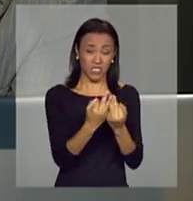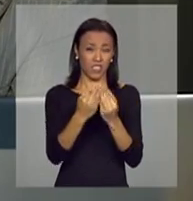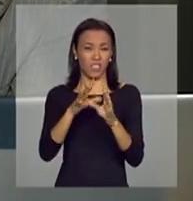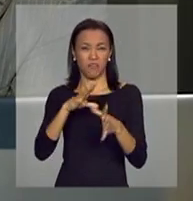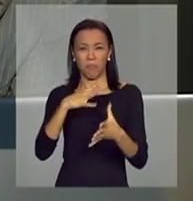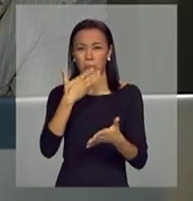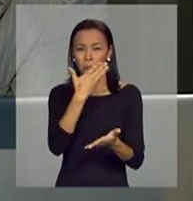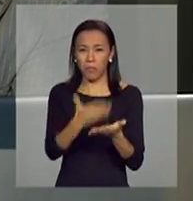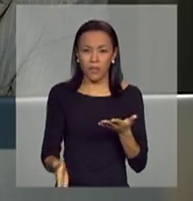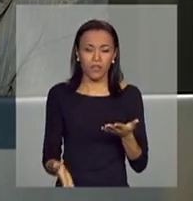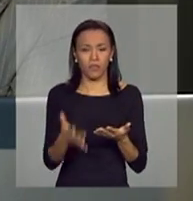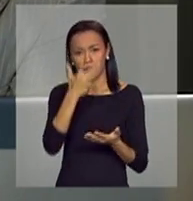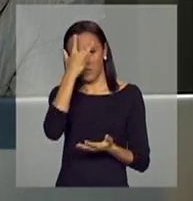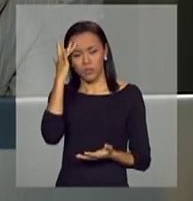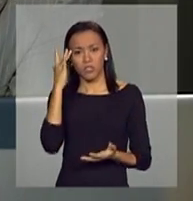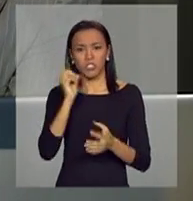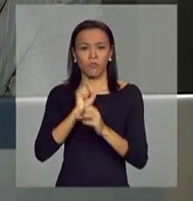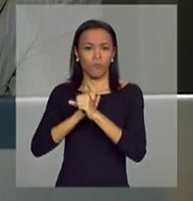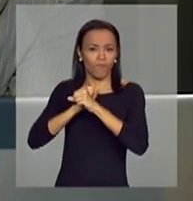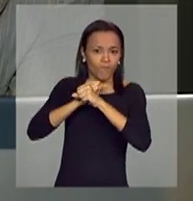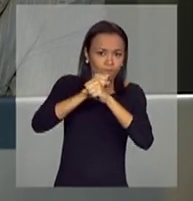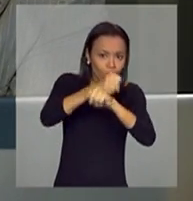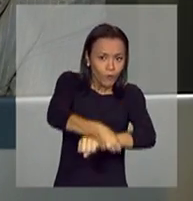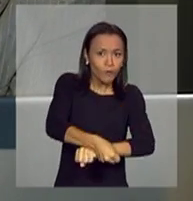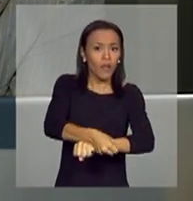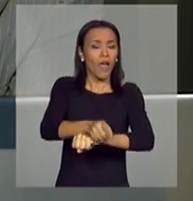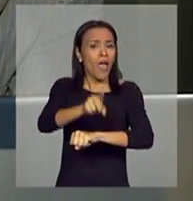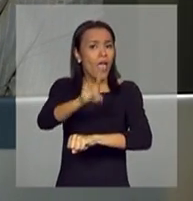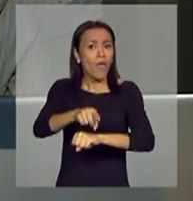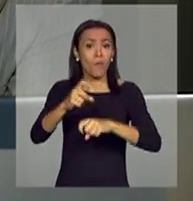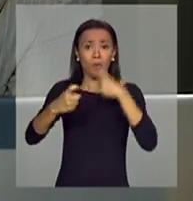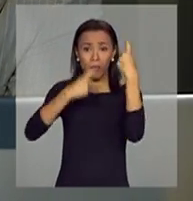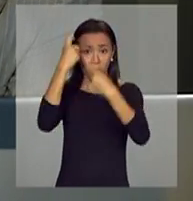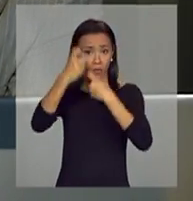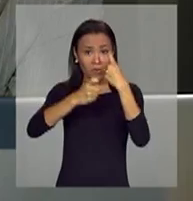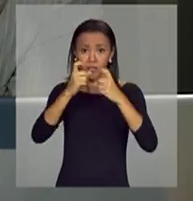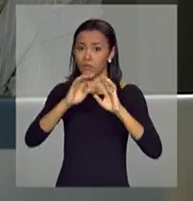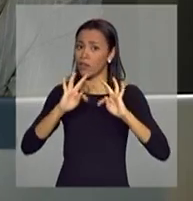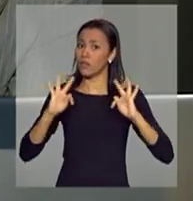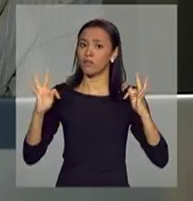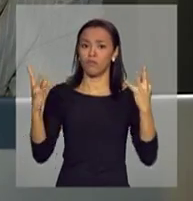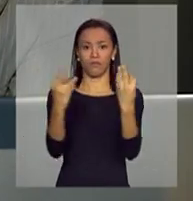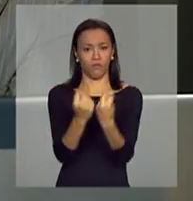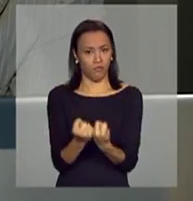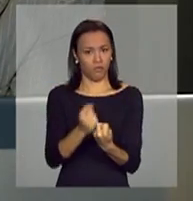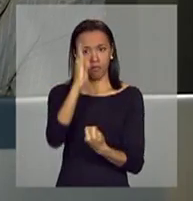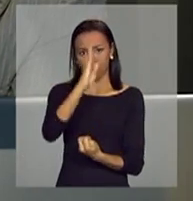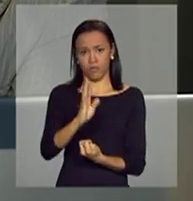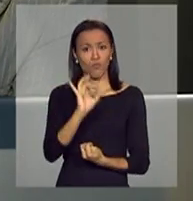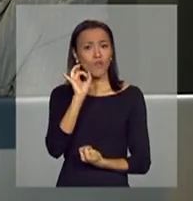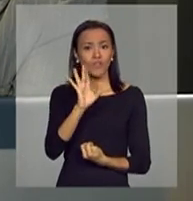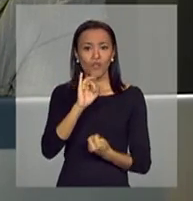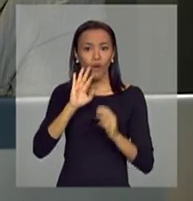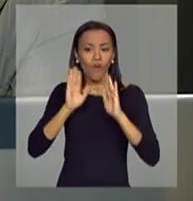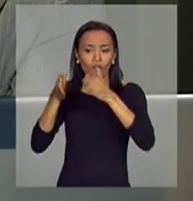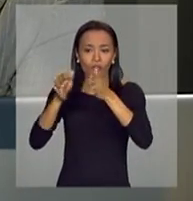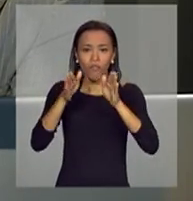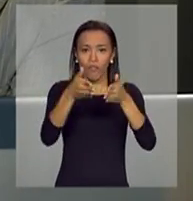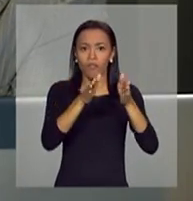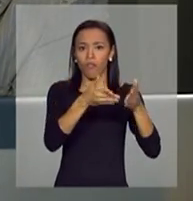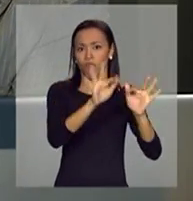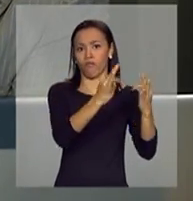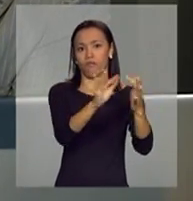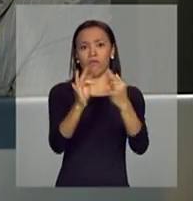y de torturados. Es una preocupación que afecta a todo el Brasil. Es decir, la